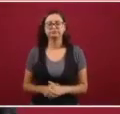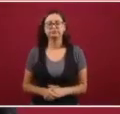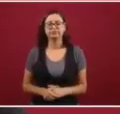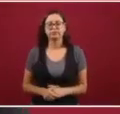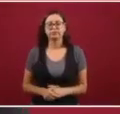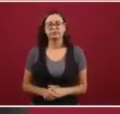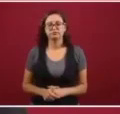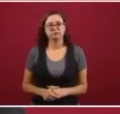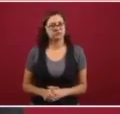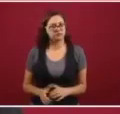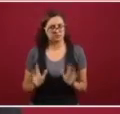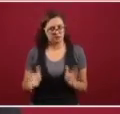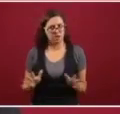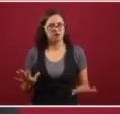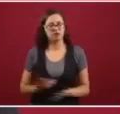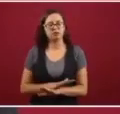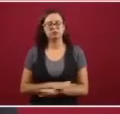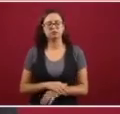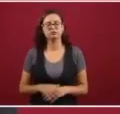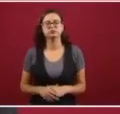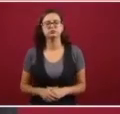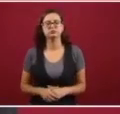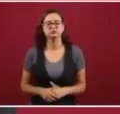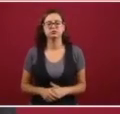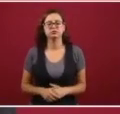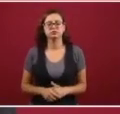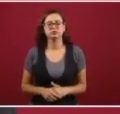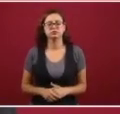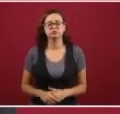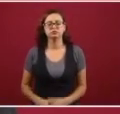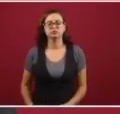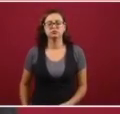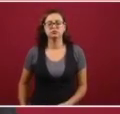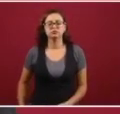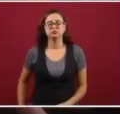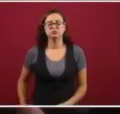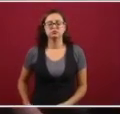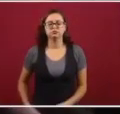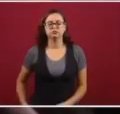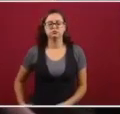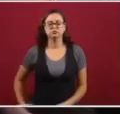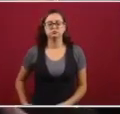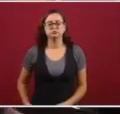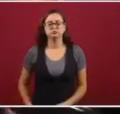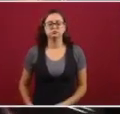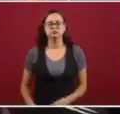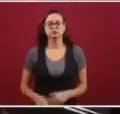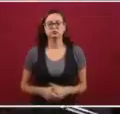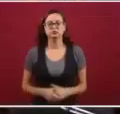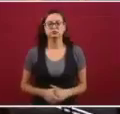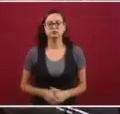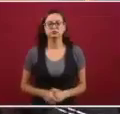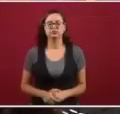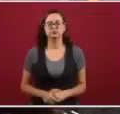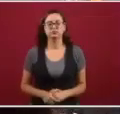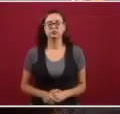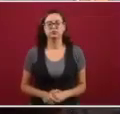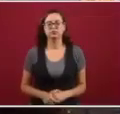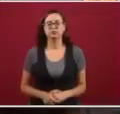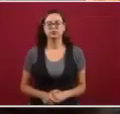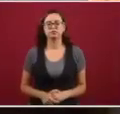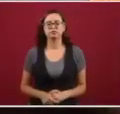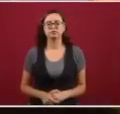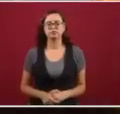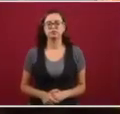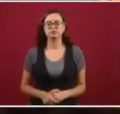¿Ya cambió esto? Ahorita usted nos decía que los ciudadanos debemos de tener en la lupa a los